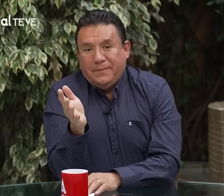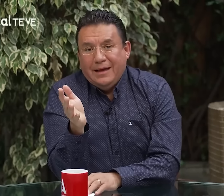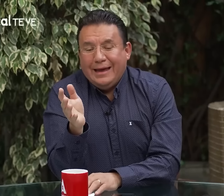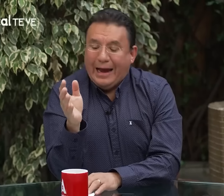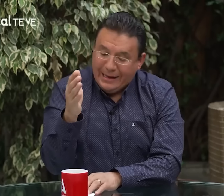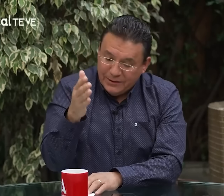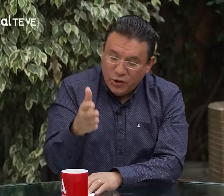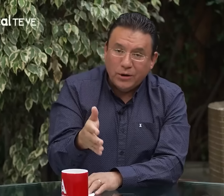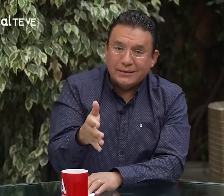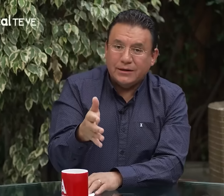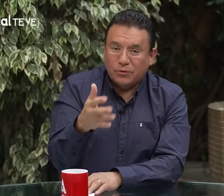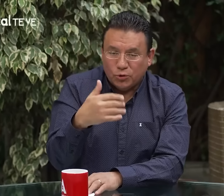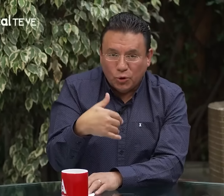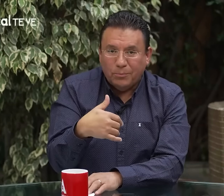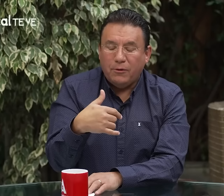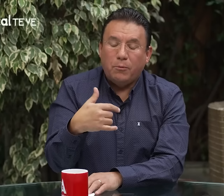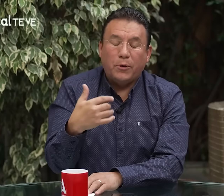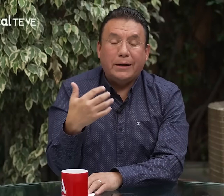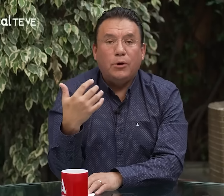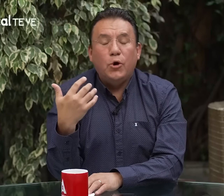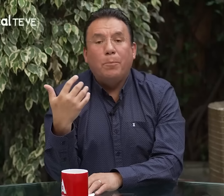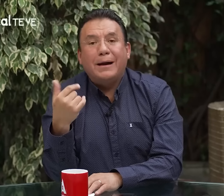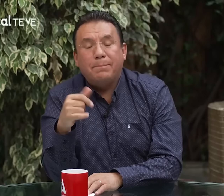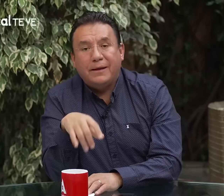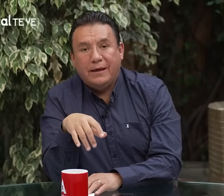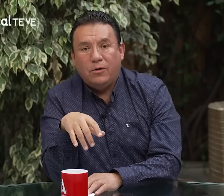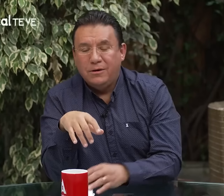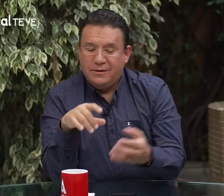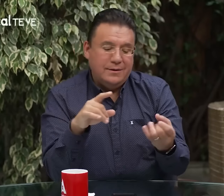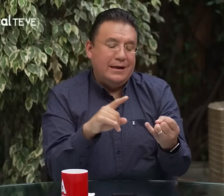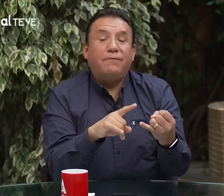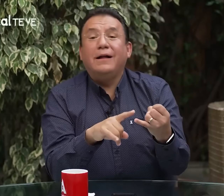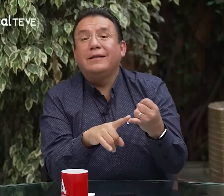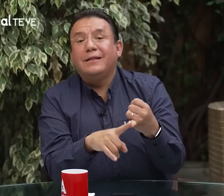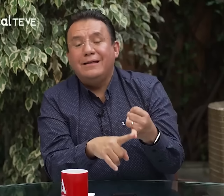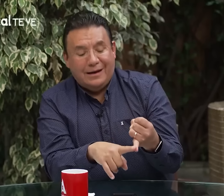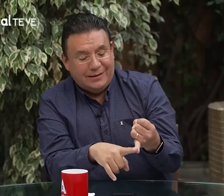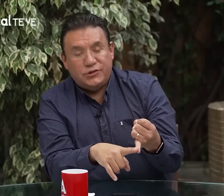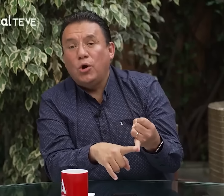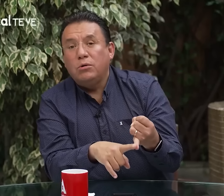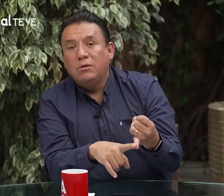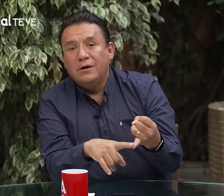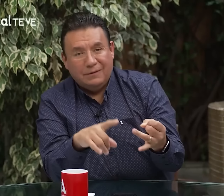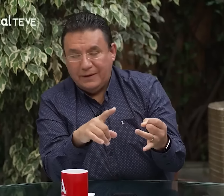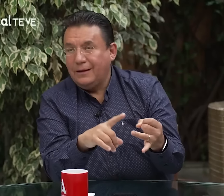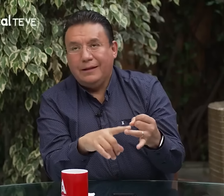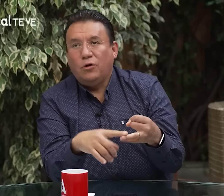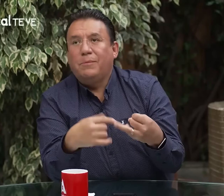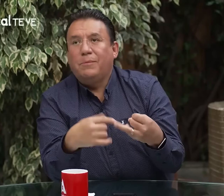resulta que hay acciones que uno toma, como por ejemplo el no parpadeo, la falta de hidratación, la falta de toma de